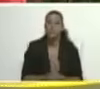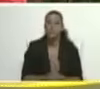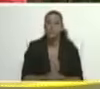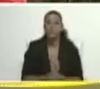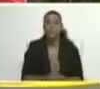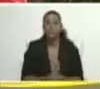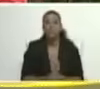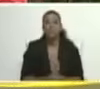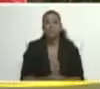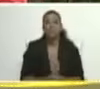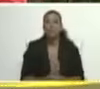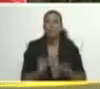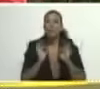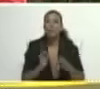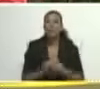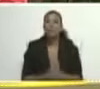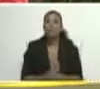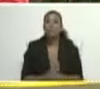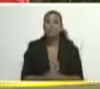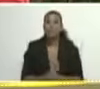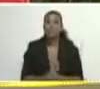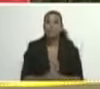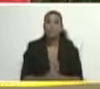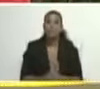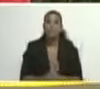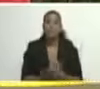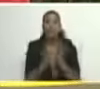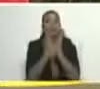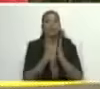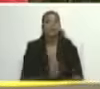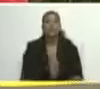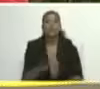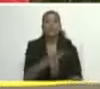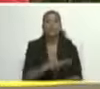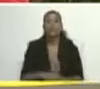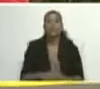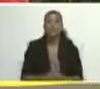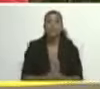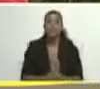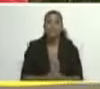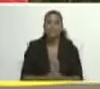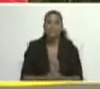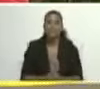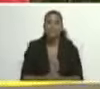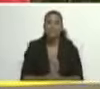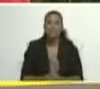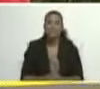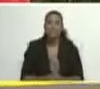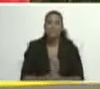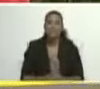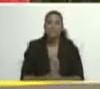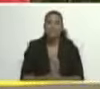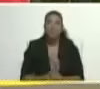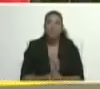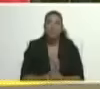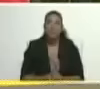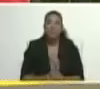Y en el momento en que dejamos este mundo, el estudiante ocupa nuestro lugar. Pero ese no ha sido el caso